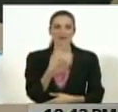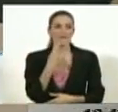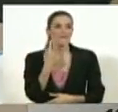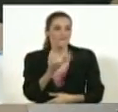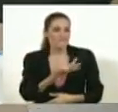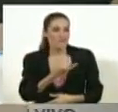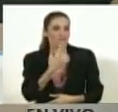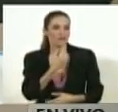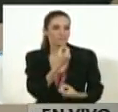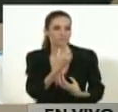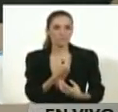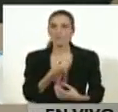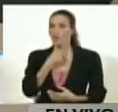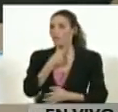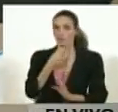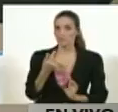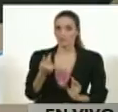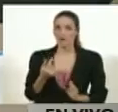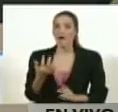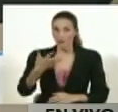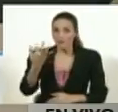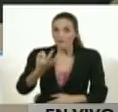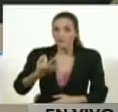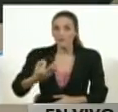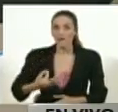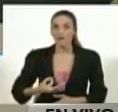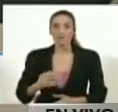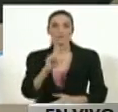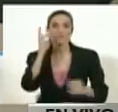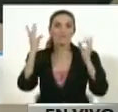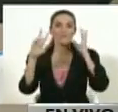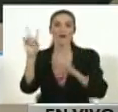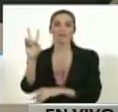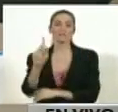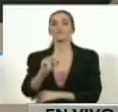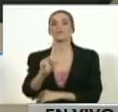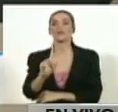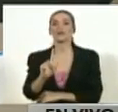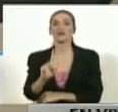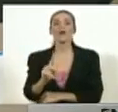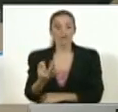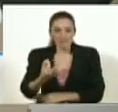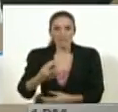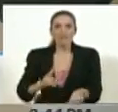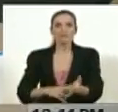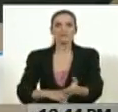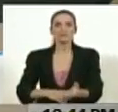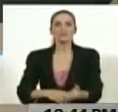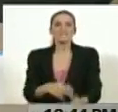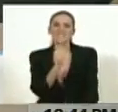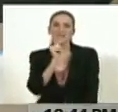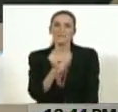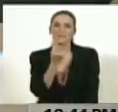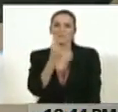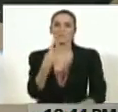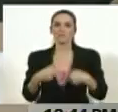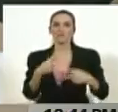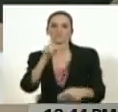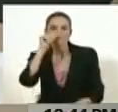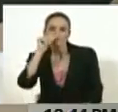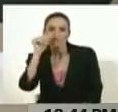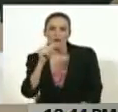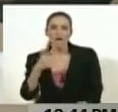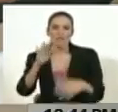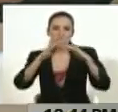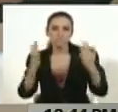porque hay realidades ni siquiera las está inventando Venezuela hay realidades sobre quién es el principal productor de drogas que hay en el